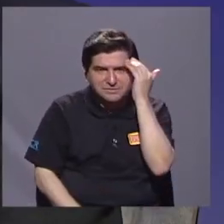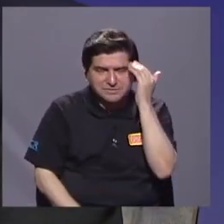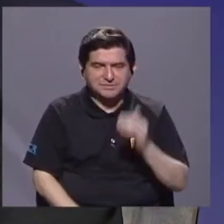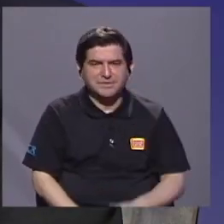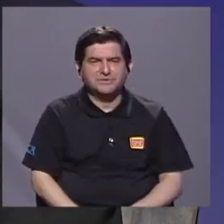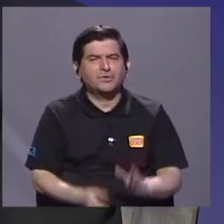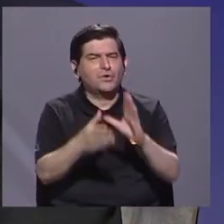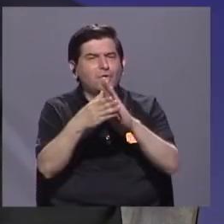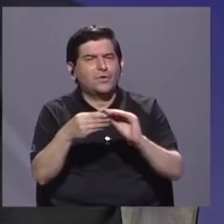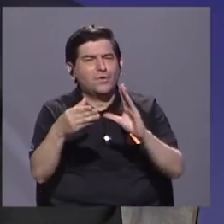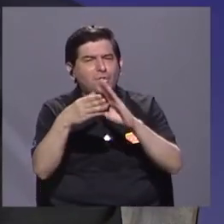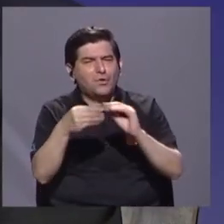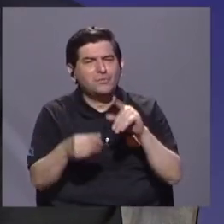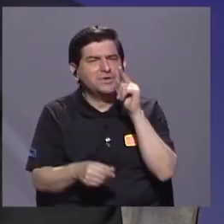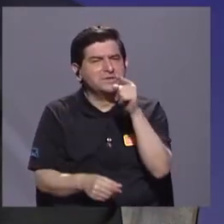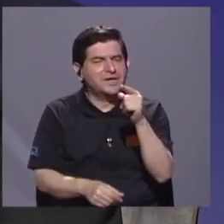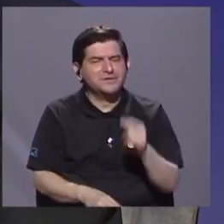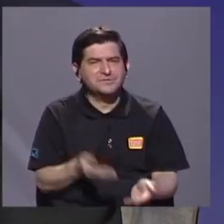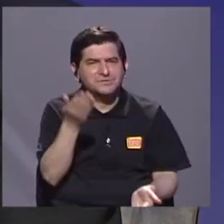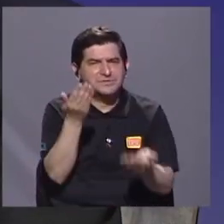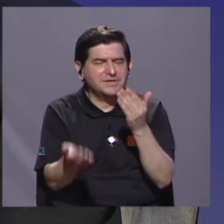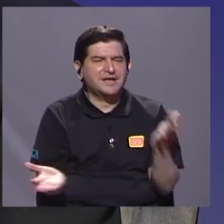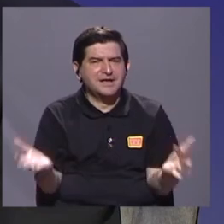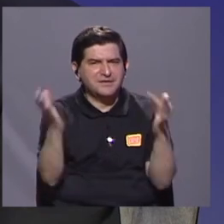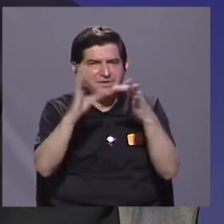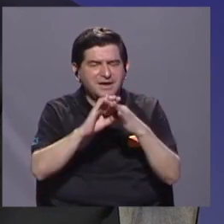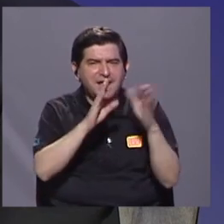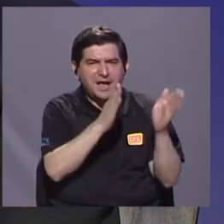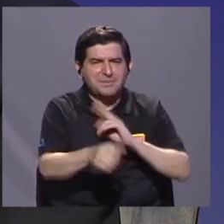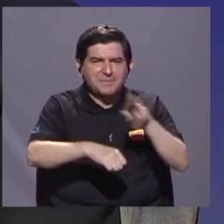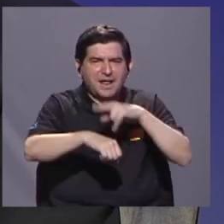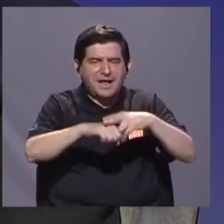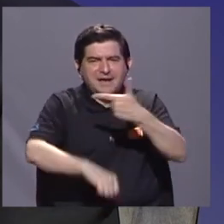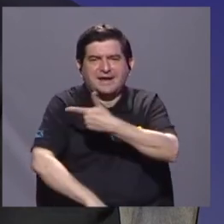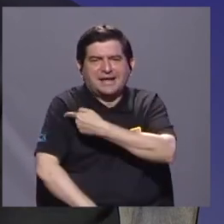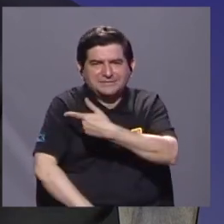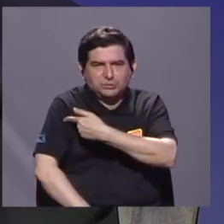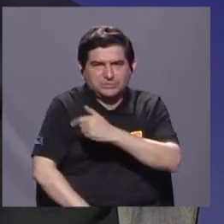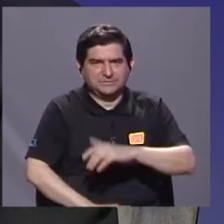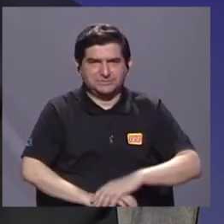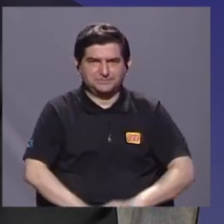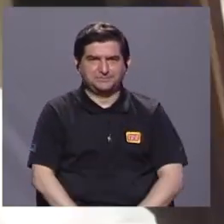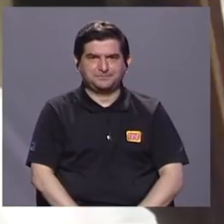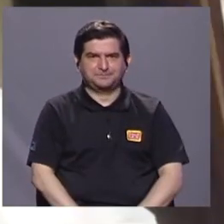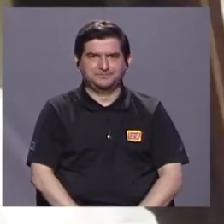¿Algún comentario de su parte, Agustín, con respecto al Plan Nacional de Vacunación?